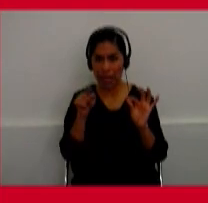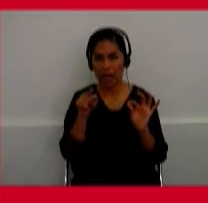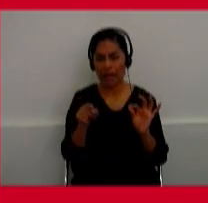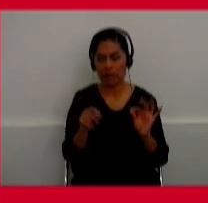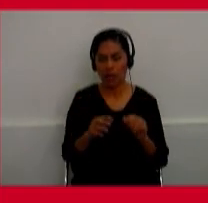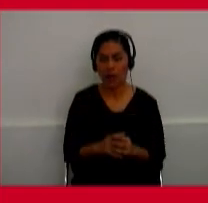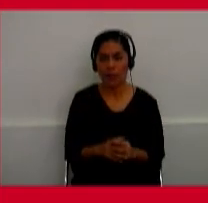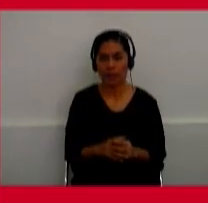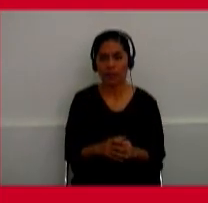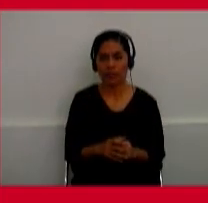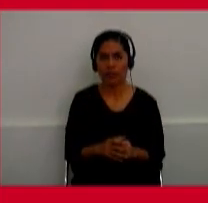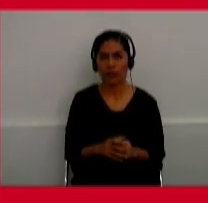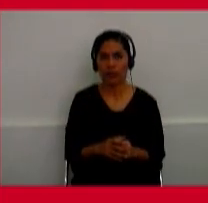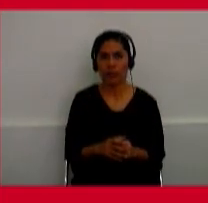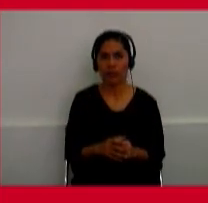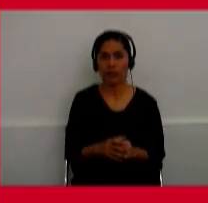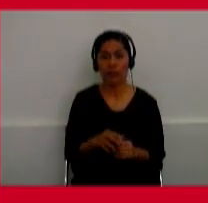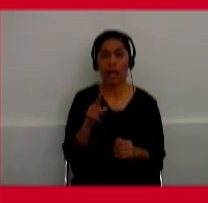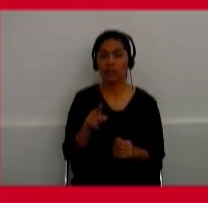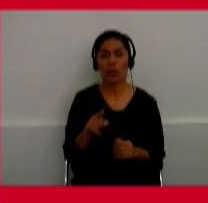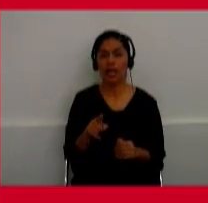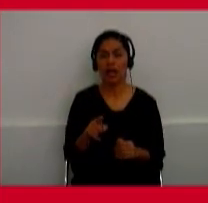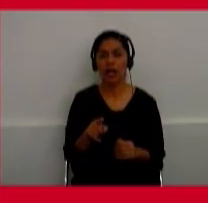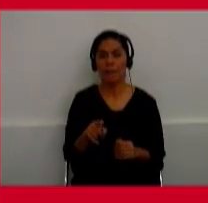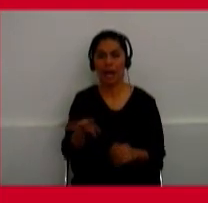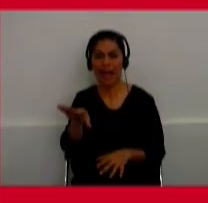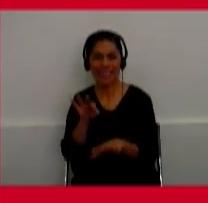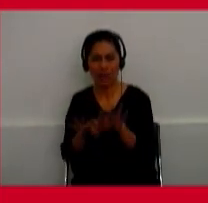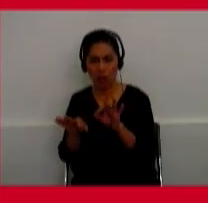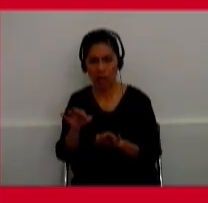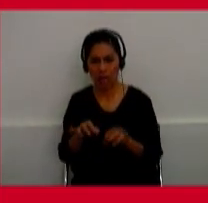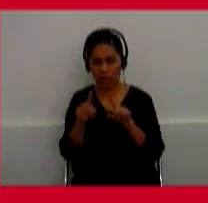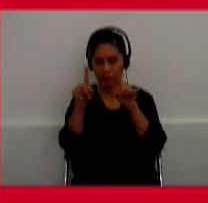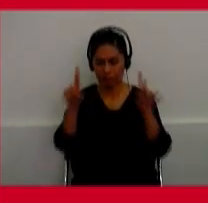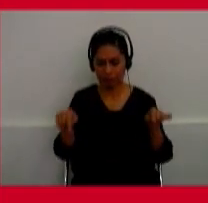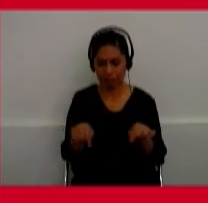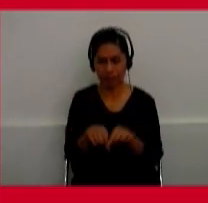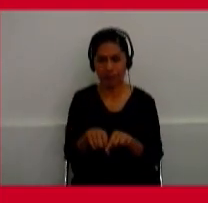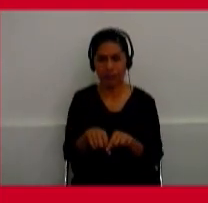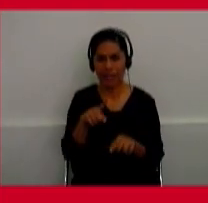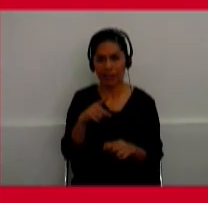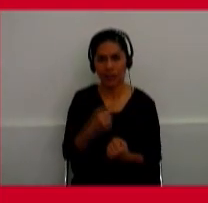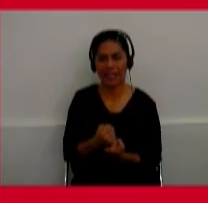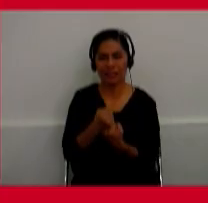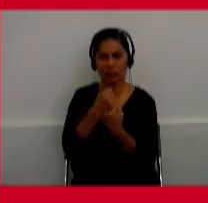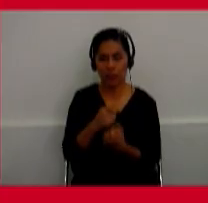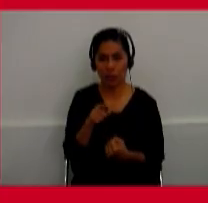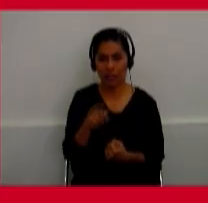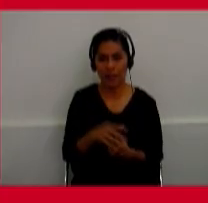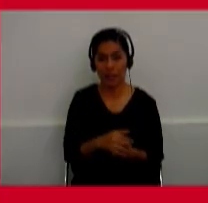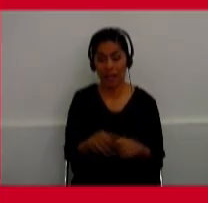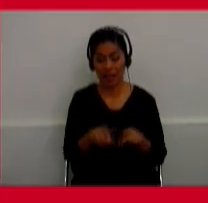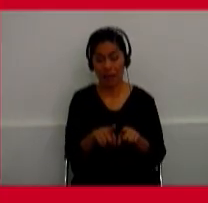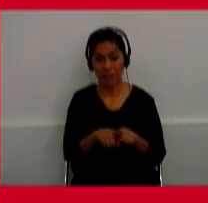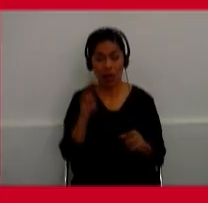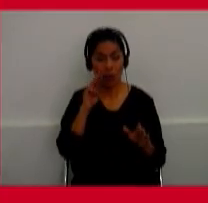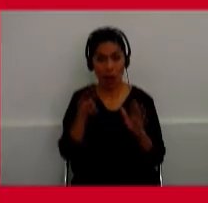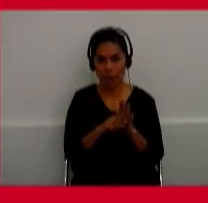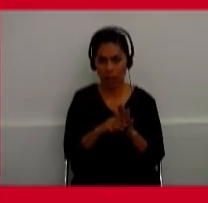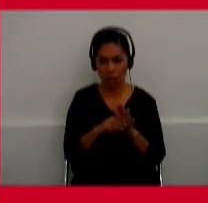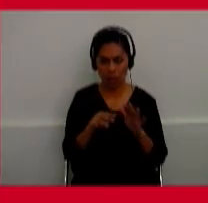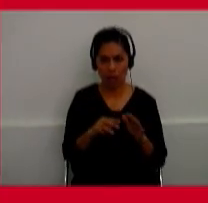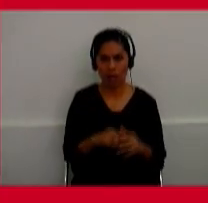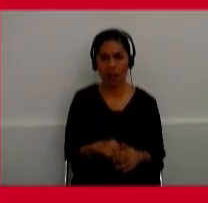Vector Classifier, una clasificación por vectores de soporte, y se usó el método de validación cruzada,